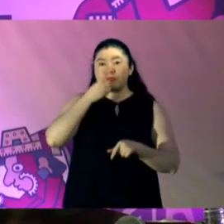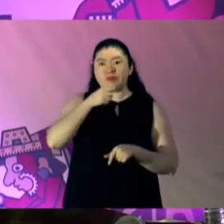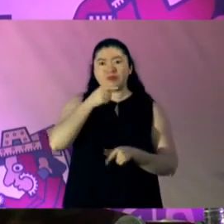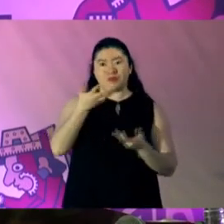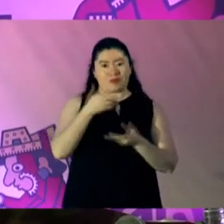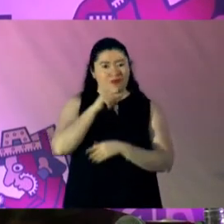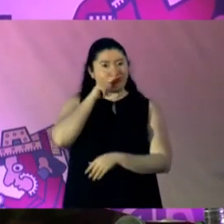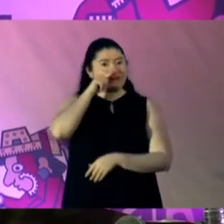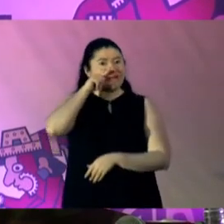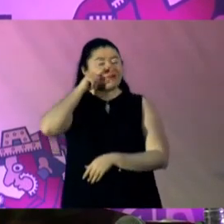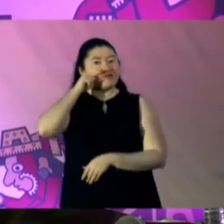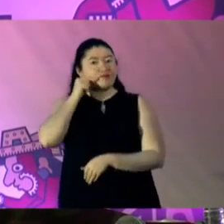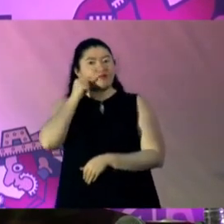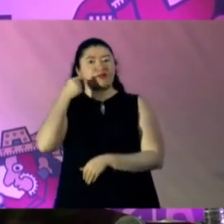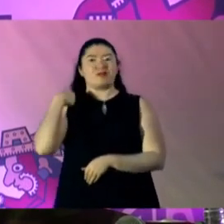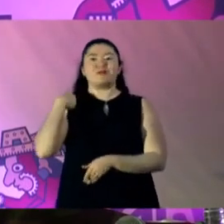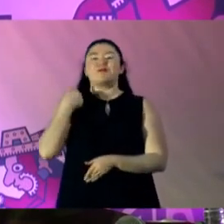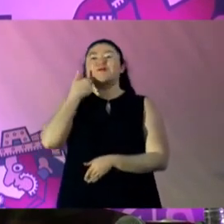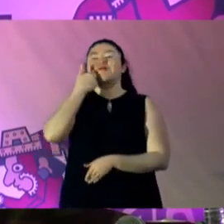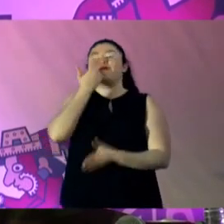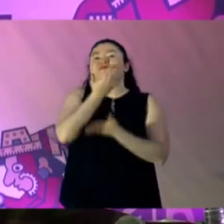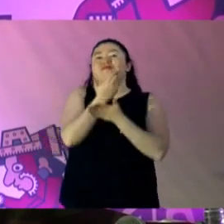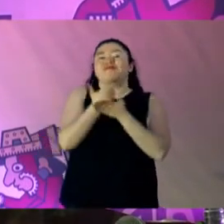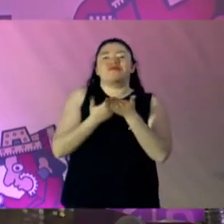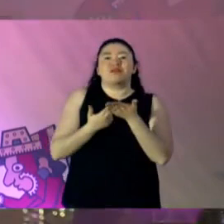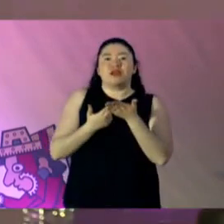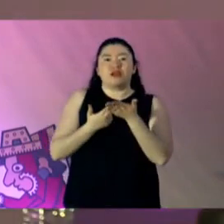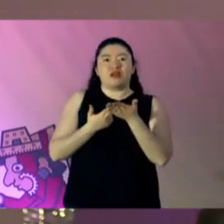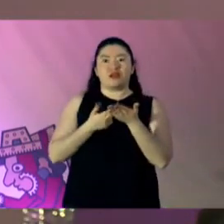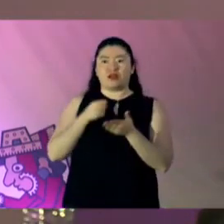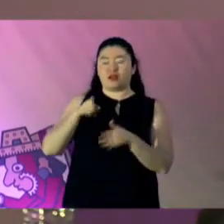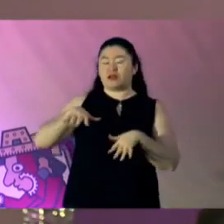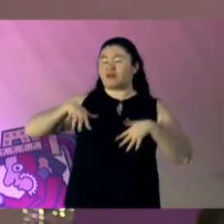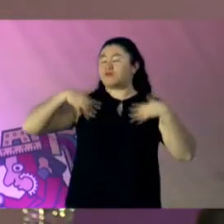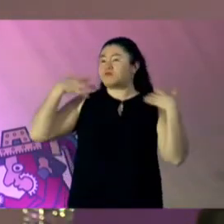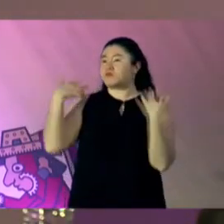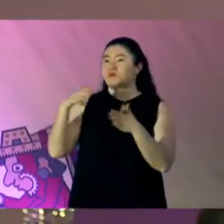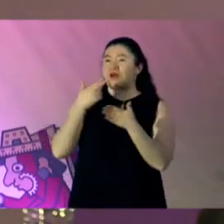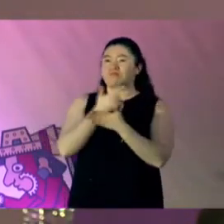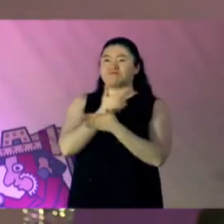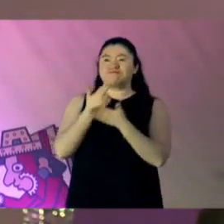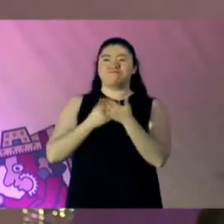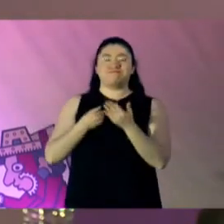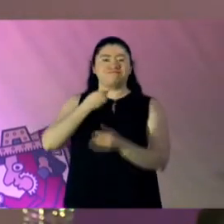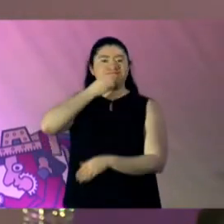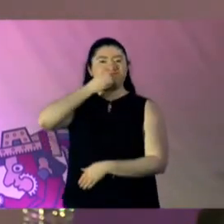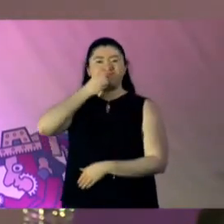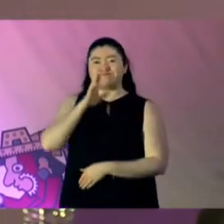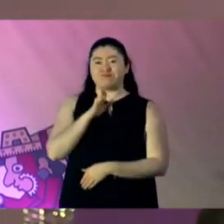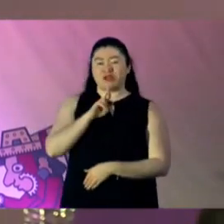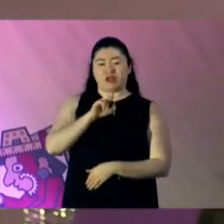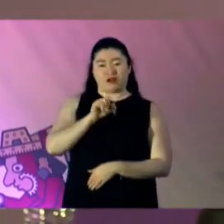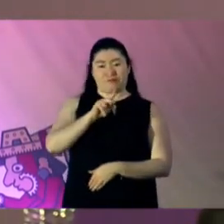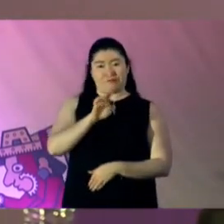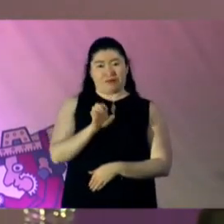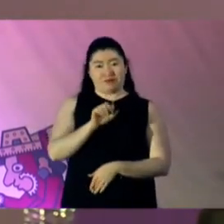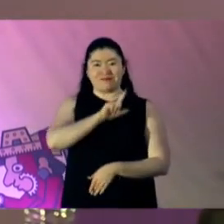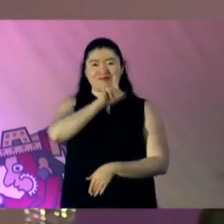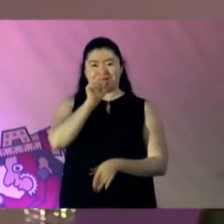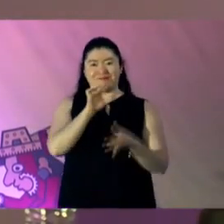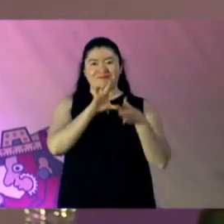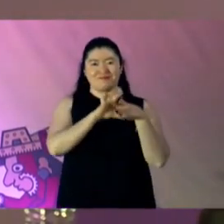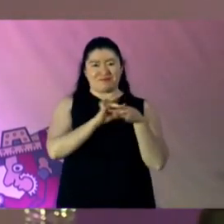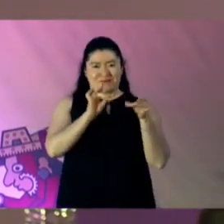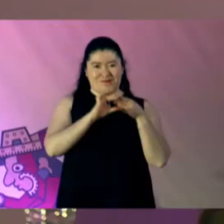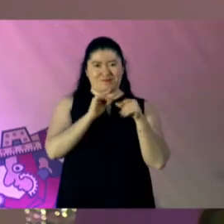zapato déjame hacerlo a mí él era un extraordinario retratista ya nos platicar a rape un poco más de su